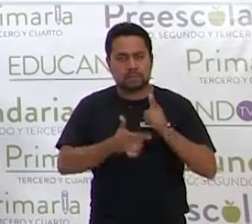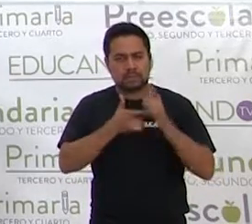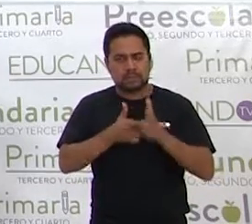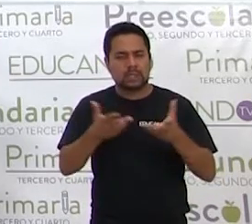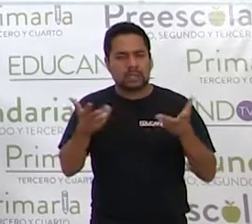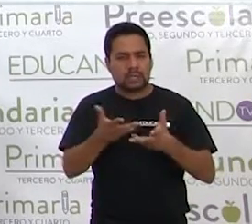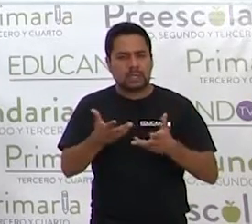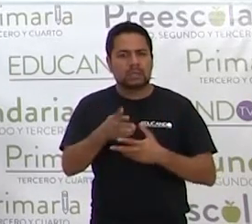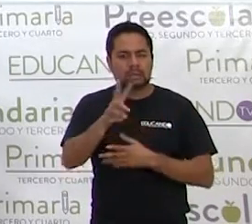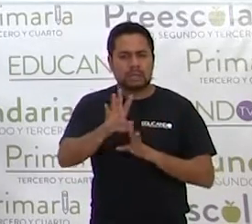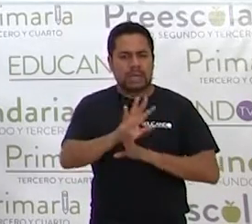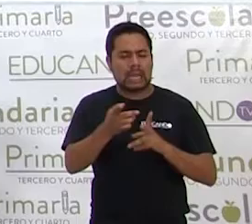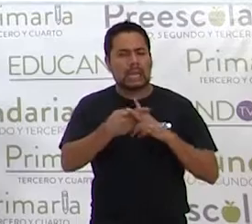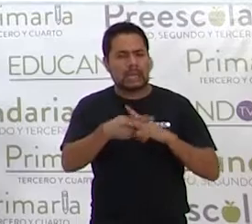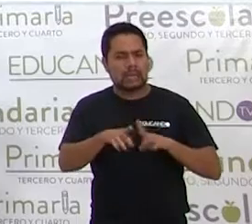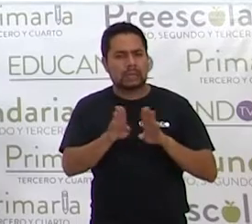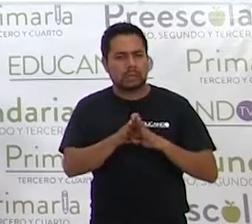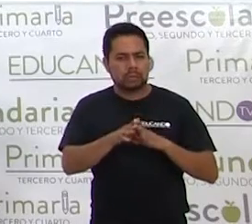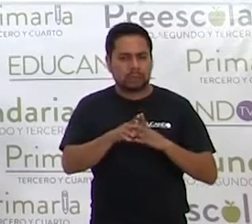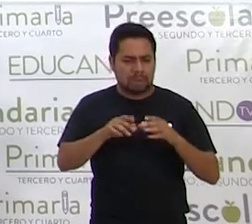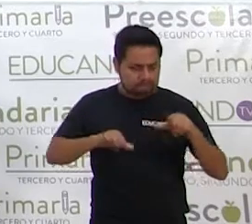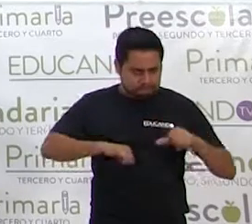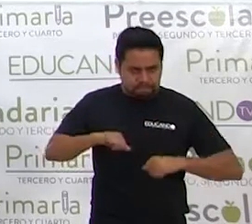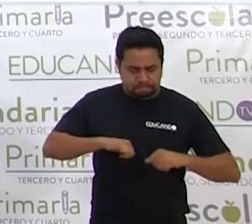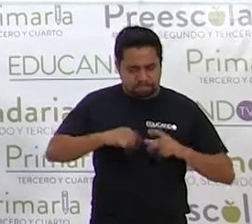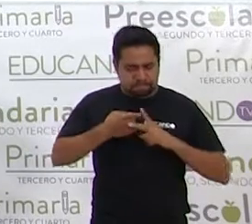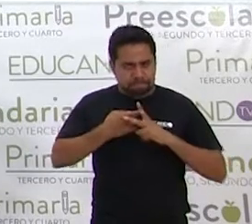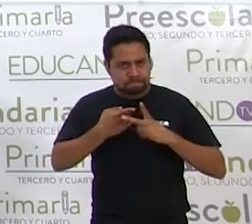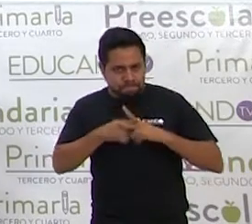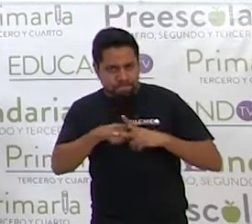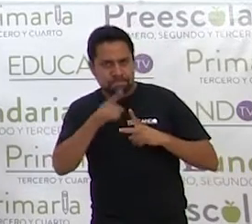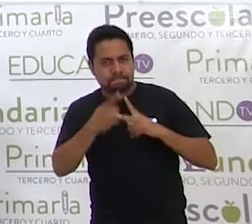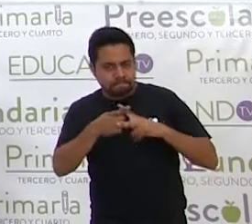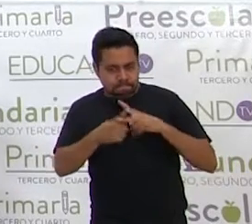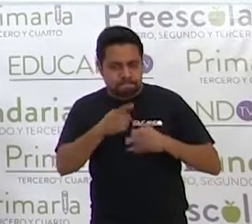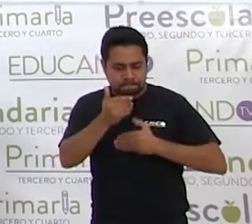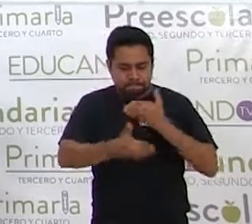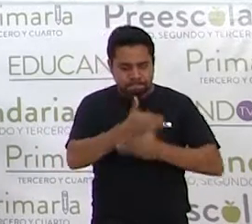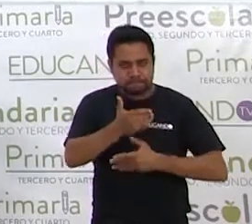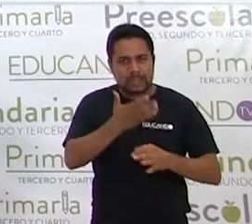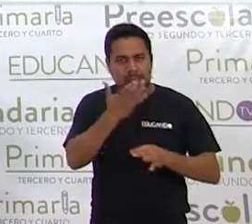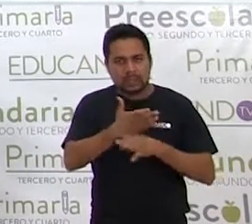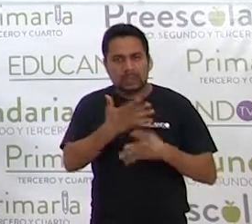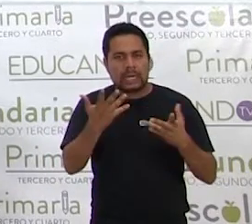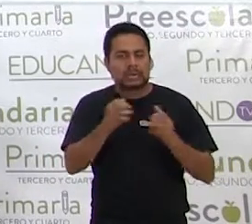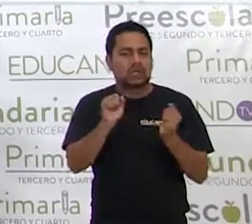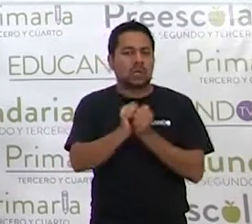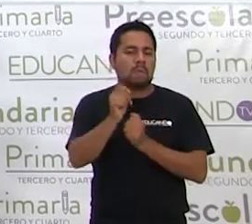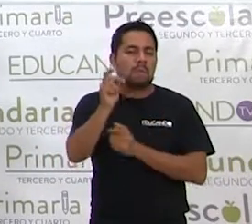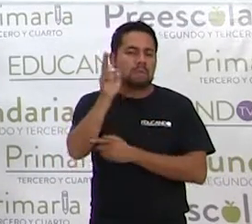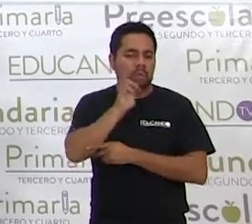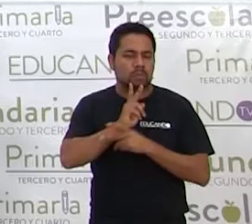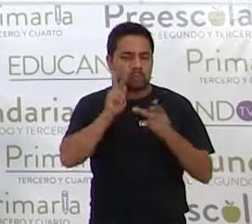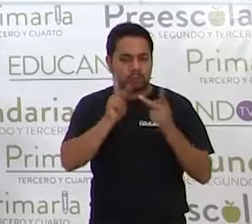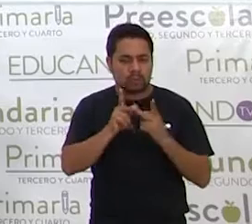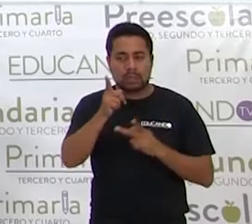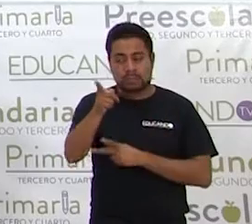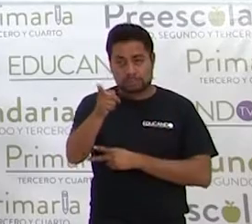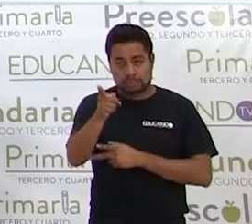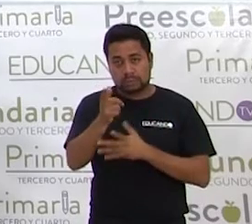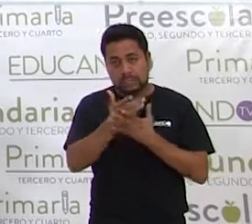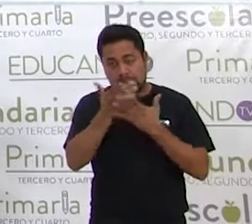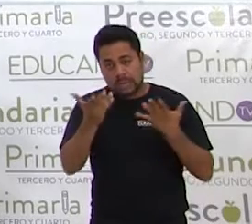esto ya empezamos a hacer el problema el procedimiento si estamos haciendo la comprobación y ustedes